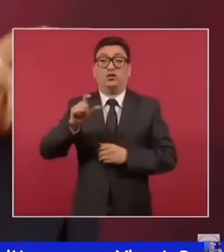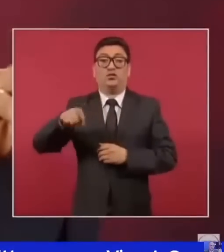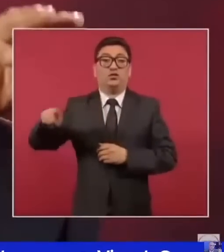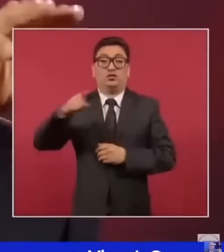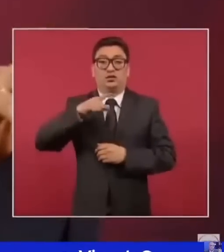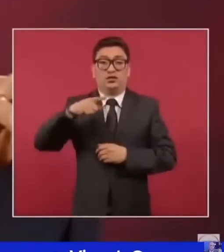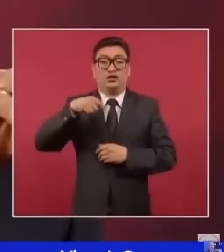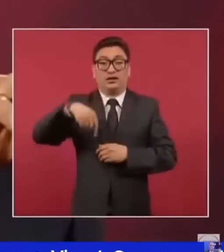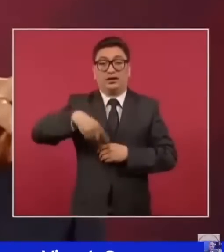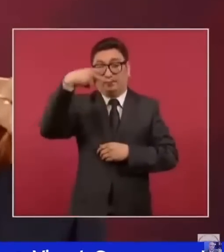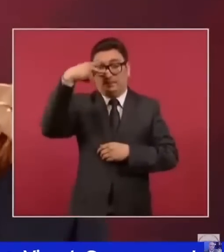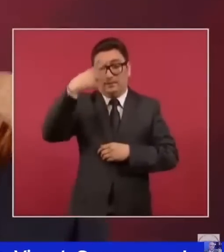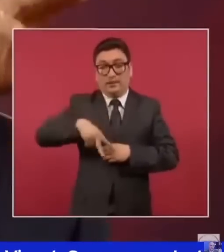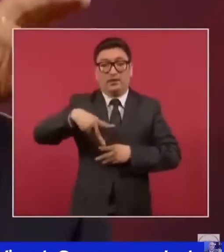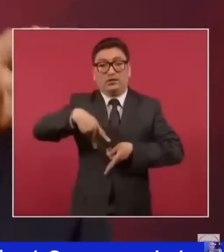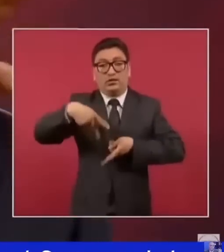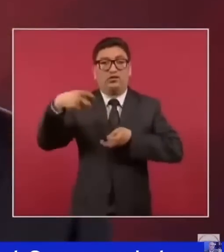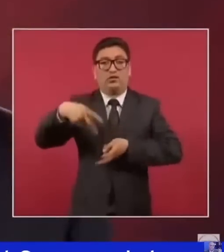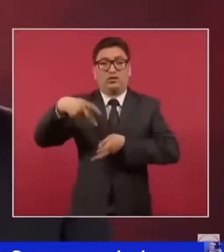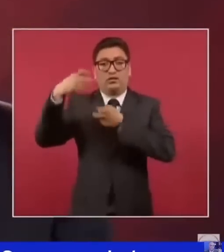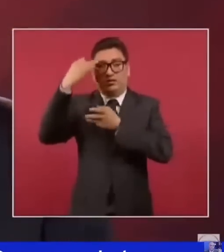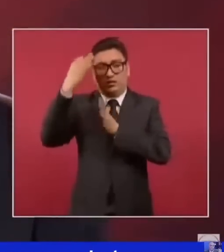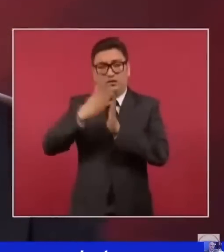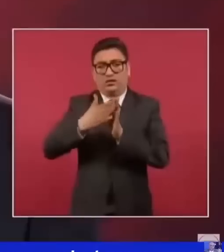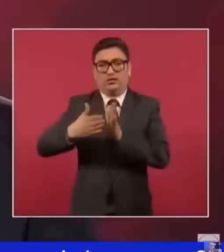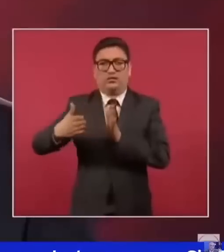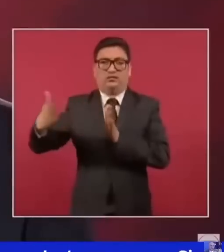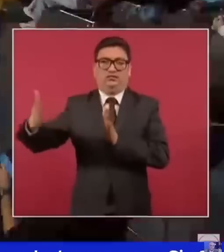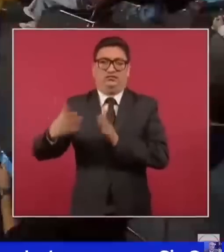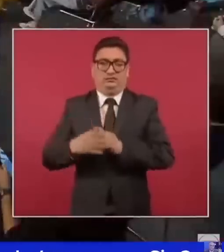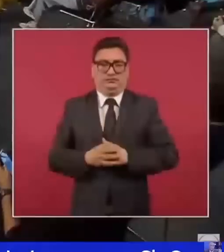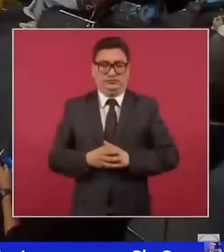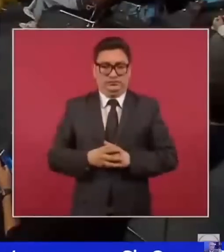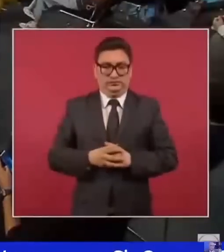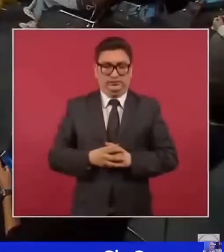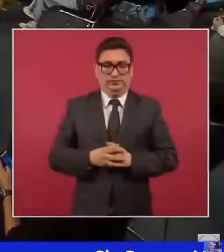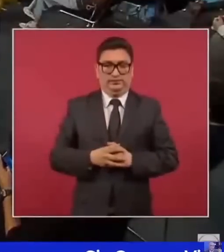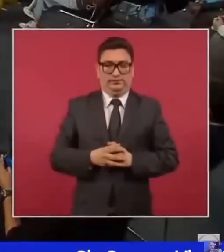las riquezas de México en el periodo neoliberal.